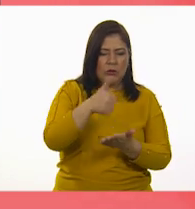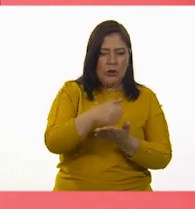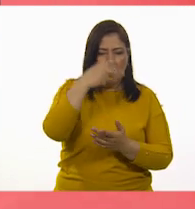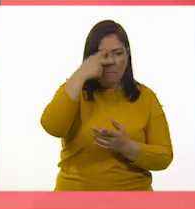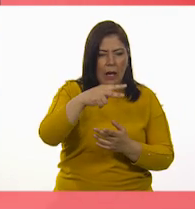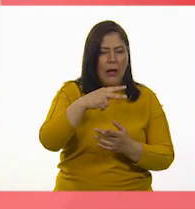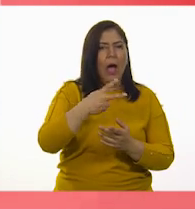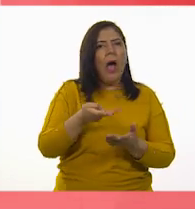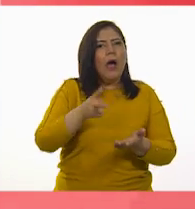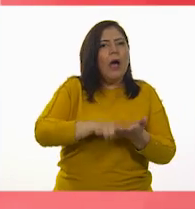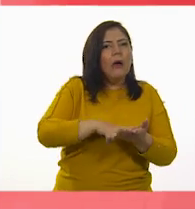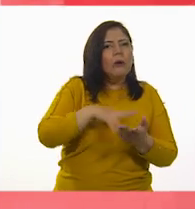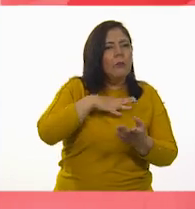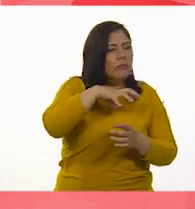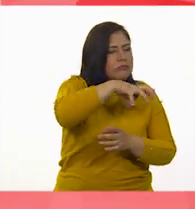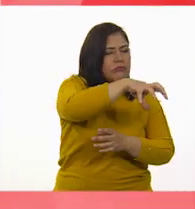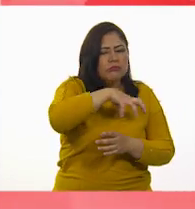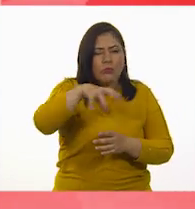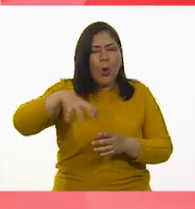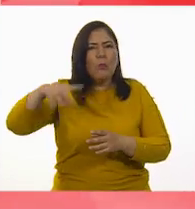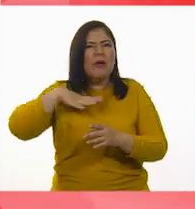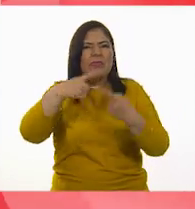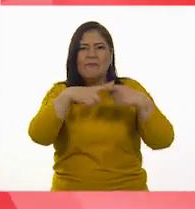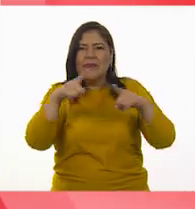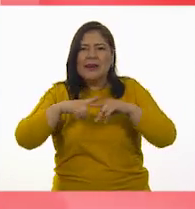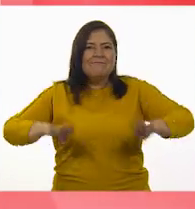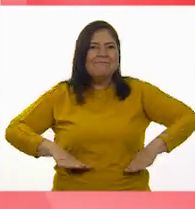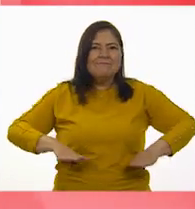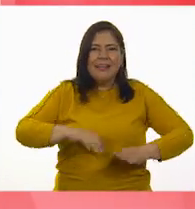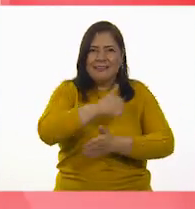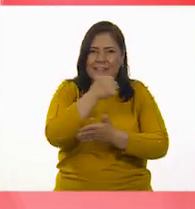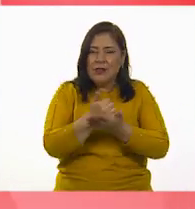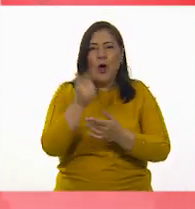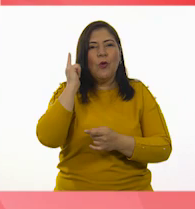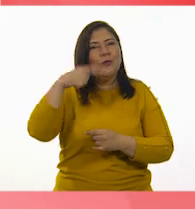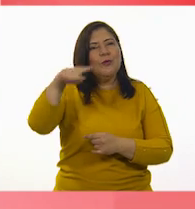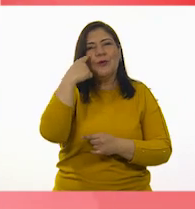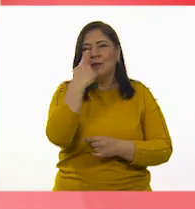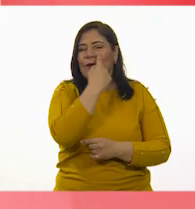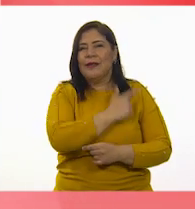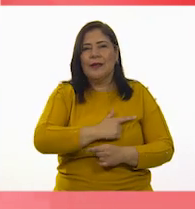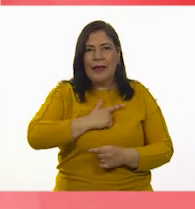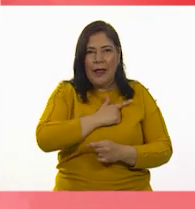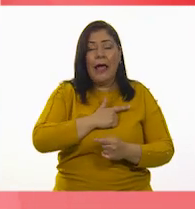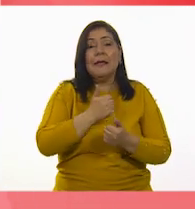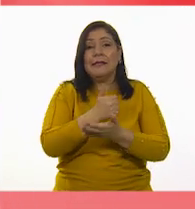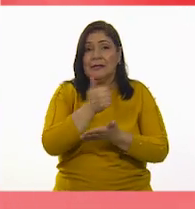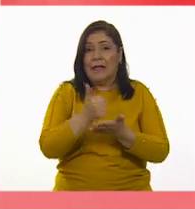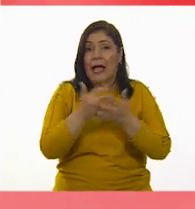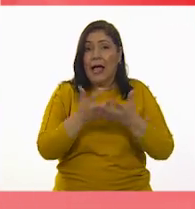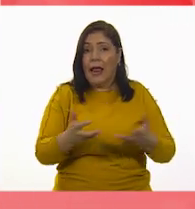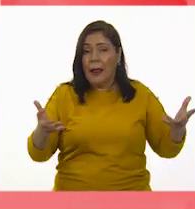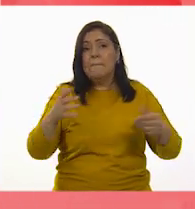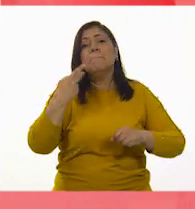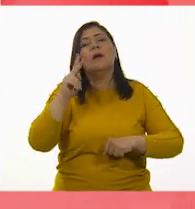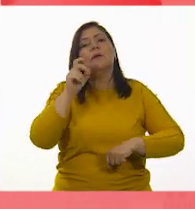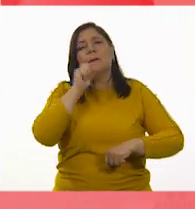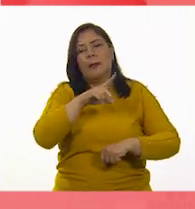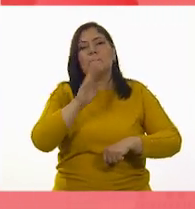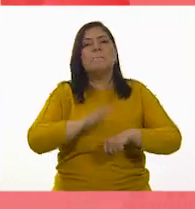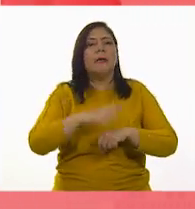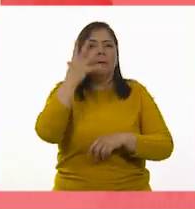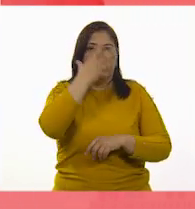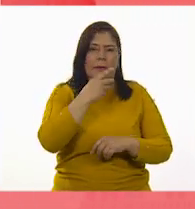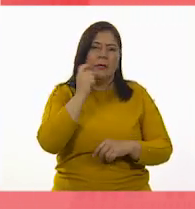esta megalópoli. Espero hayan disfrutado y conocido más sobre esta, una de las ciudades más grandes, pero también más bellas del mundo. Y